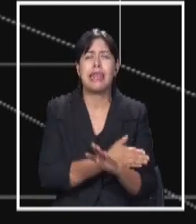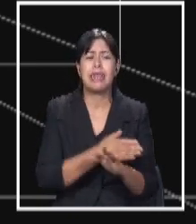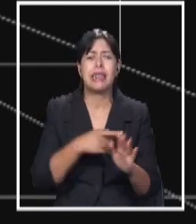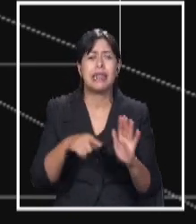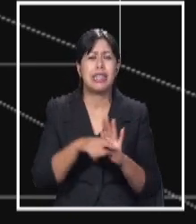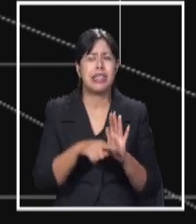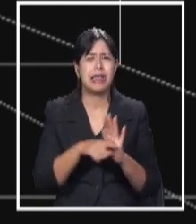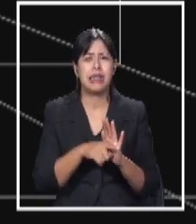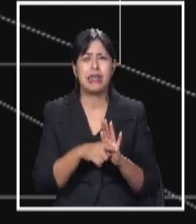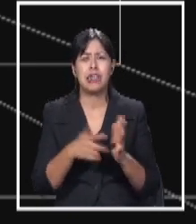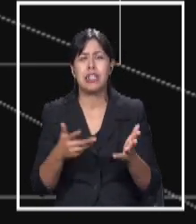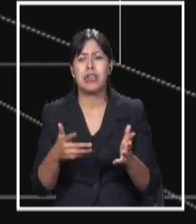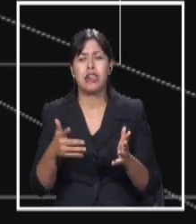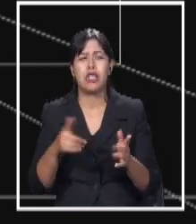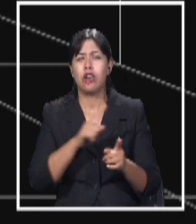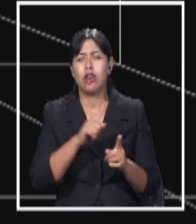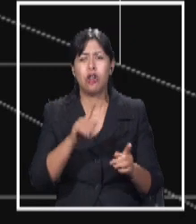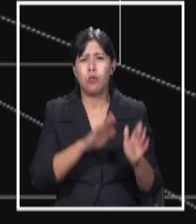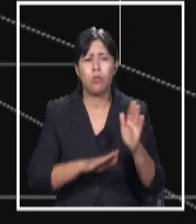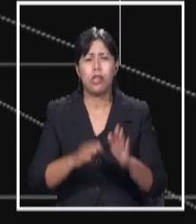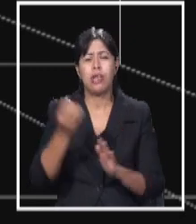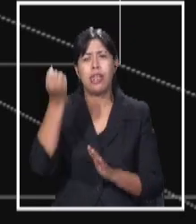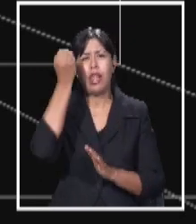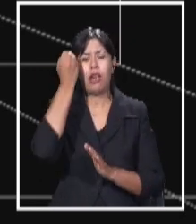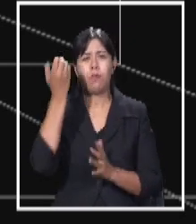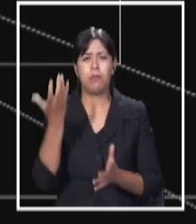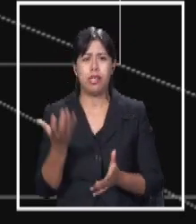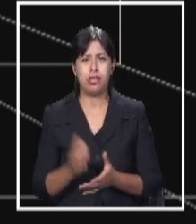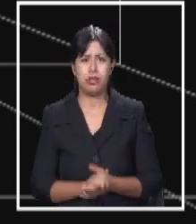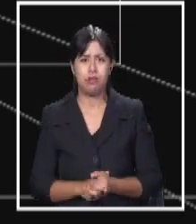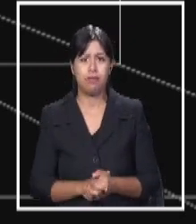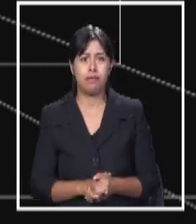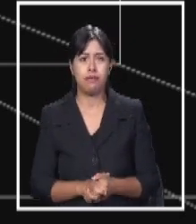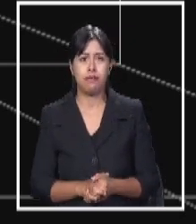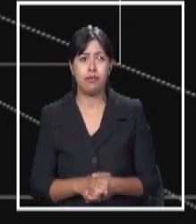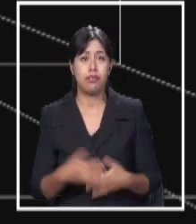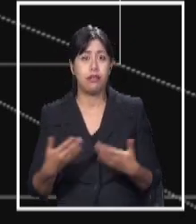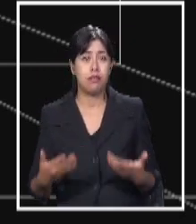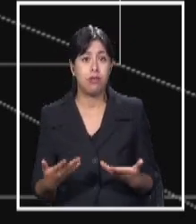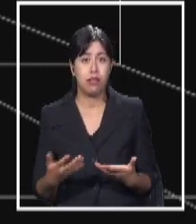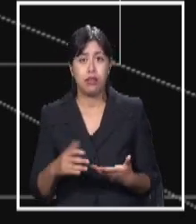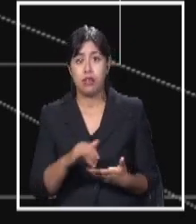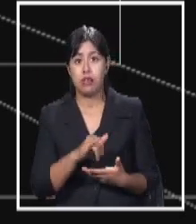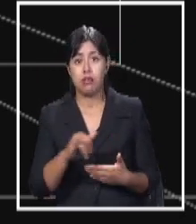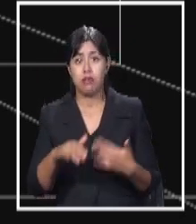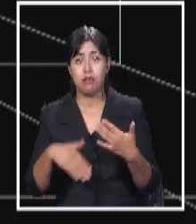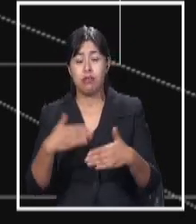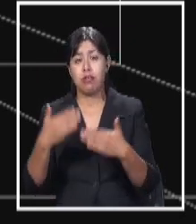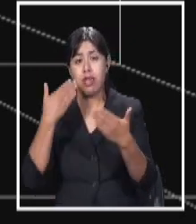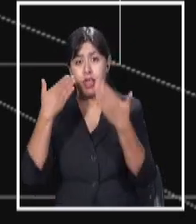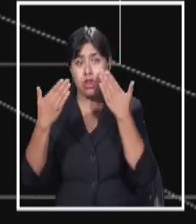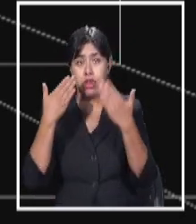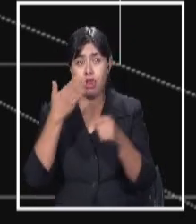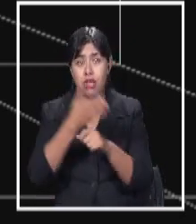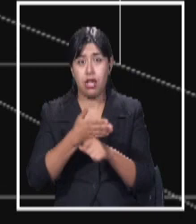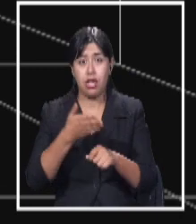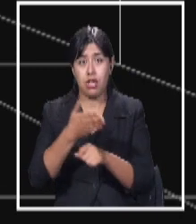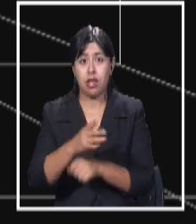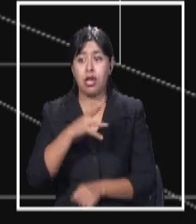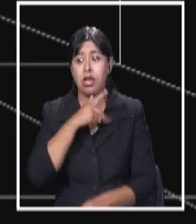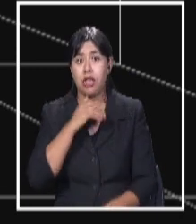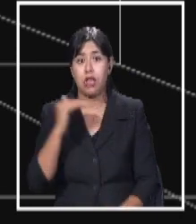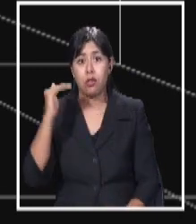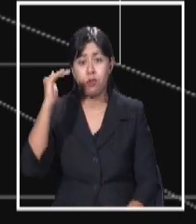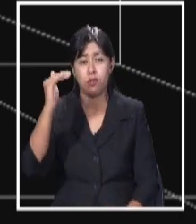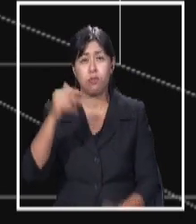temprana, negligencia, trauma. Entonces, claramente, cuando ya hacemos psicoterapia a una persona adulta que tiene un